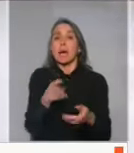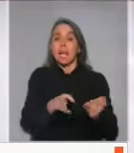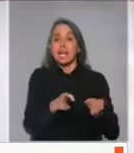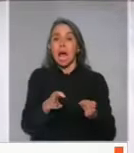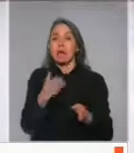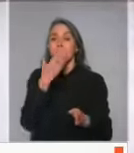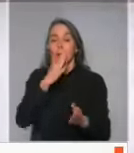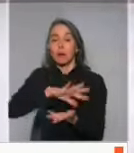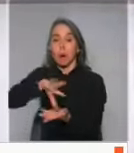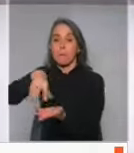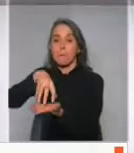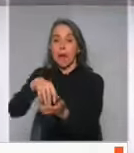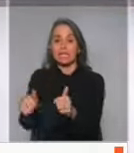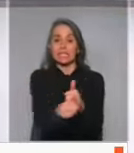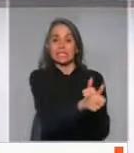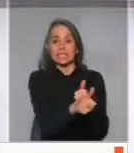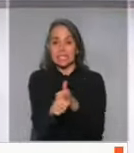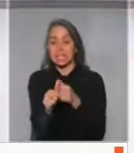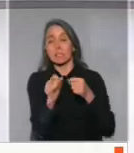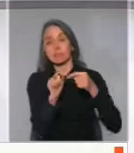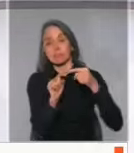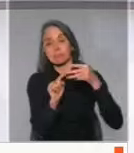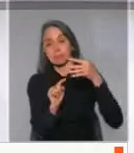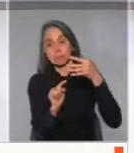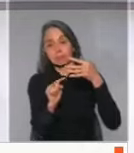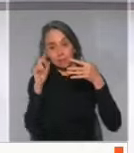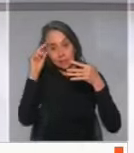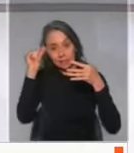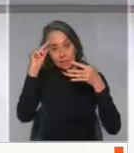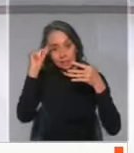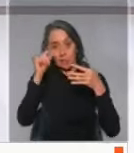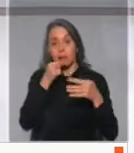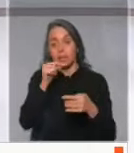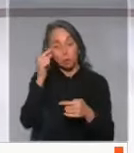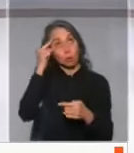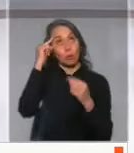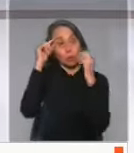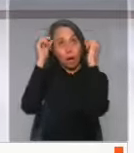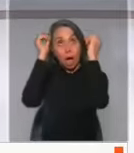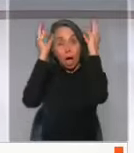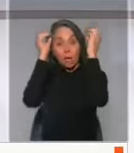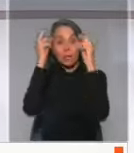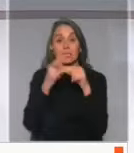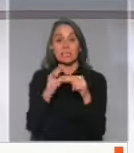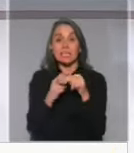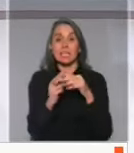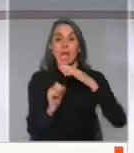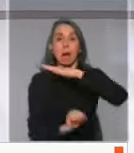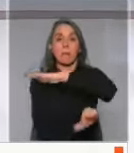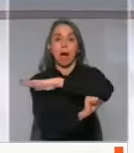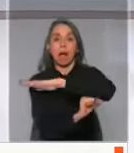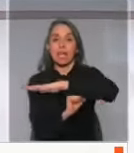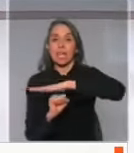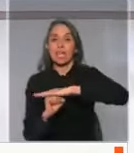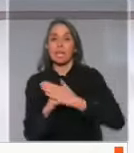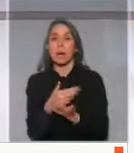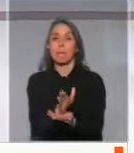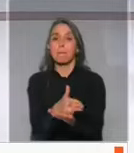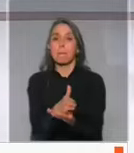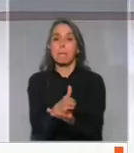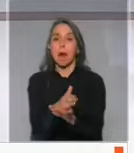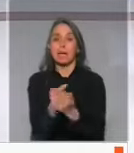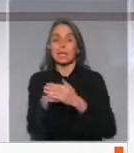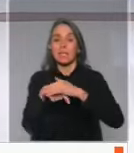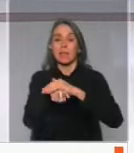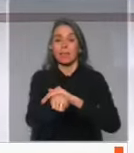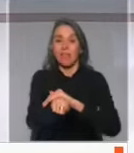y plazas aledañas. Son algunas de iniciativas que de pronto surgen. Y que se denominan los ejes, ¿no? Del plan, por ejemplo, de